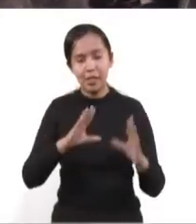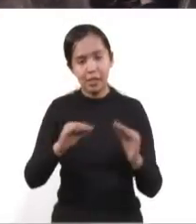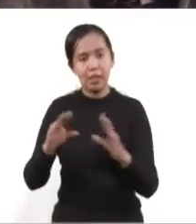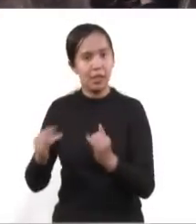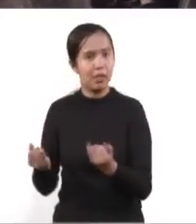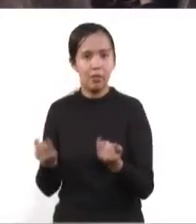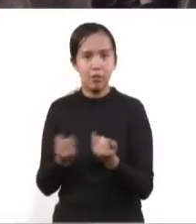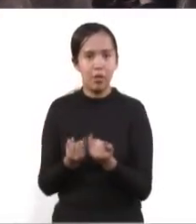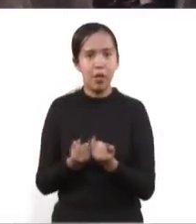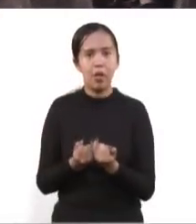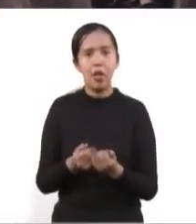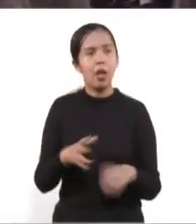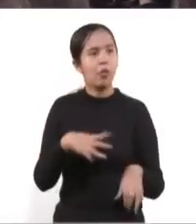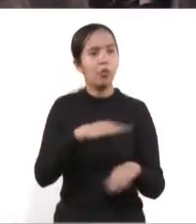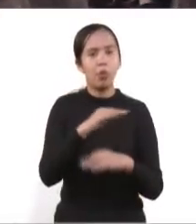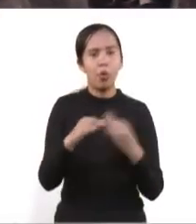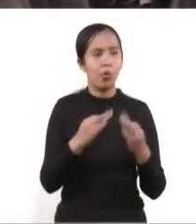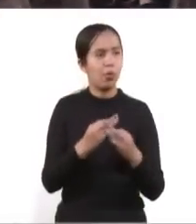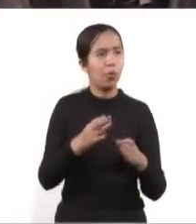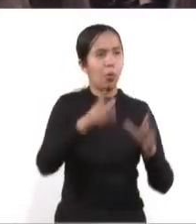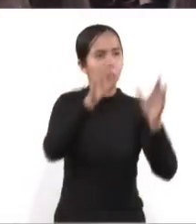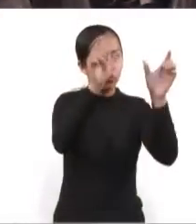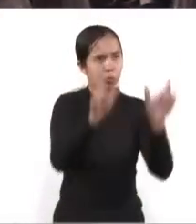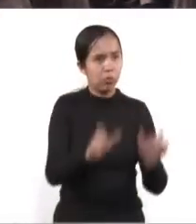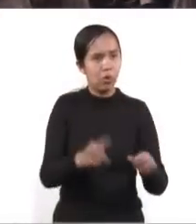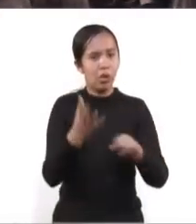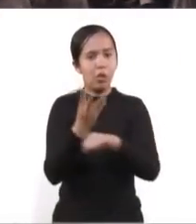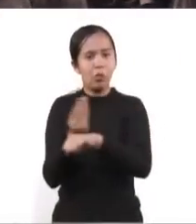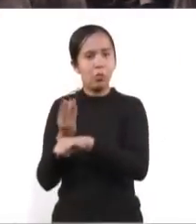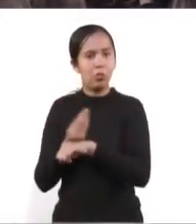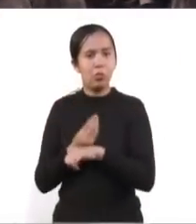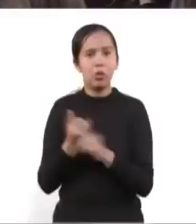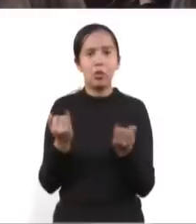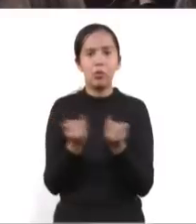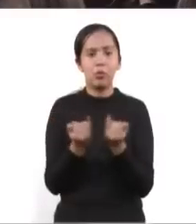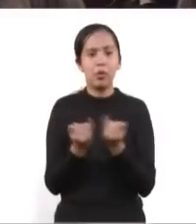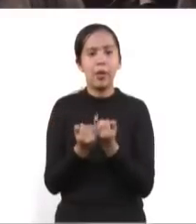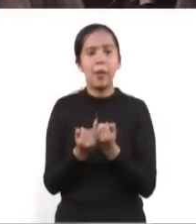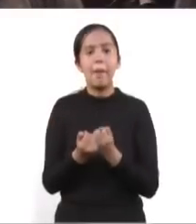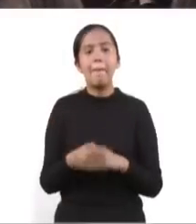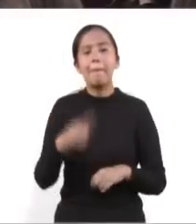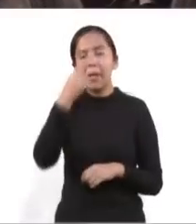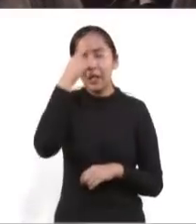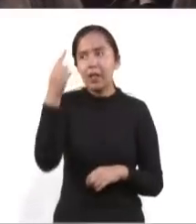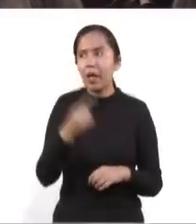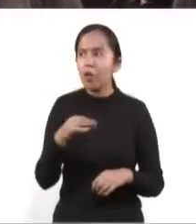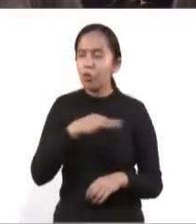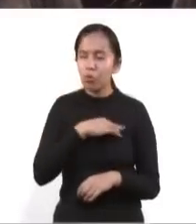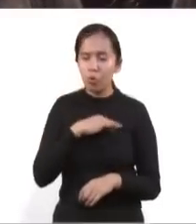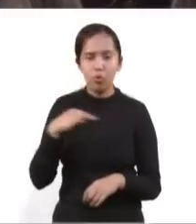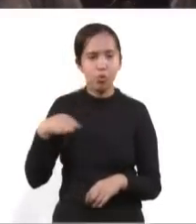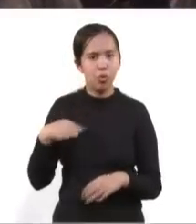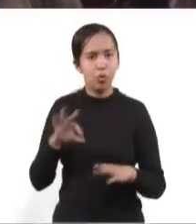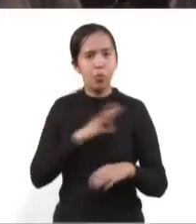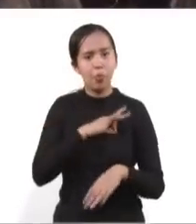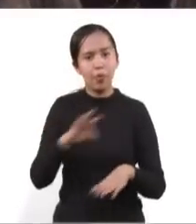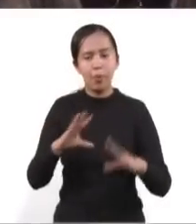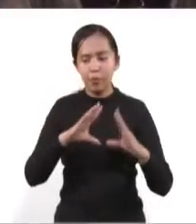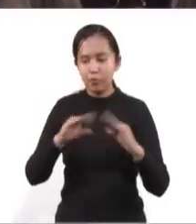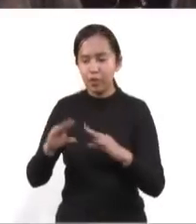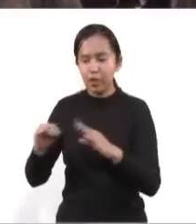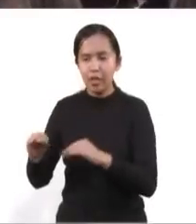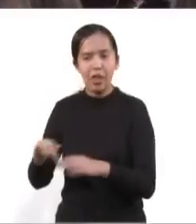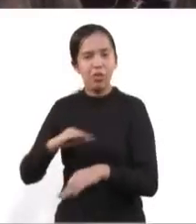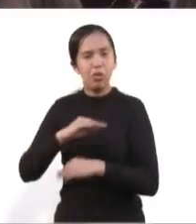toda la operación y mantenimiento de estas instalaciones, pero sobre todo que podamos transferirles todo el conocimiento